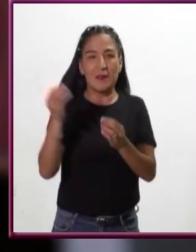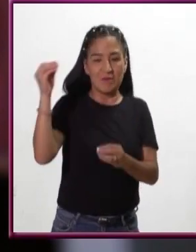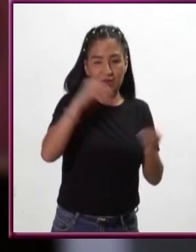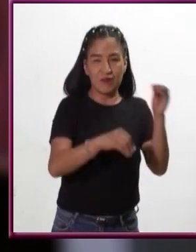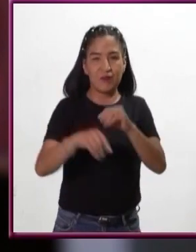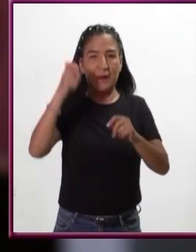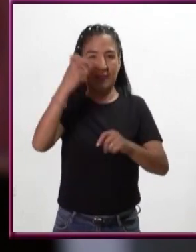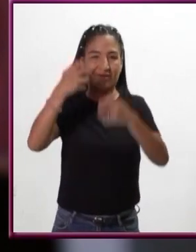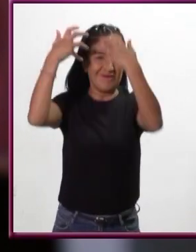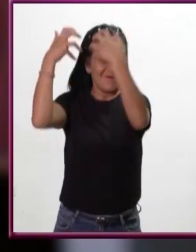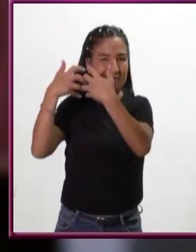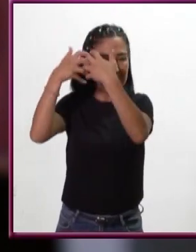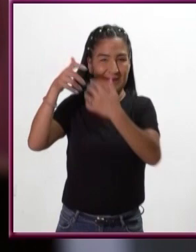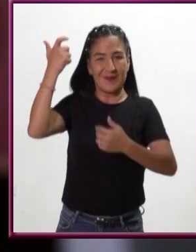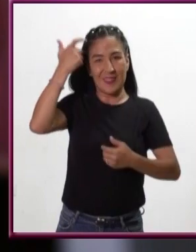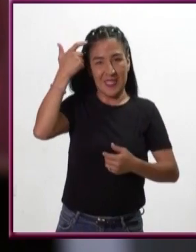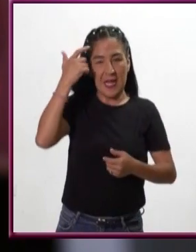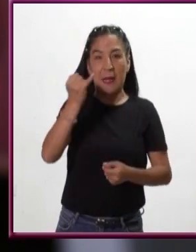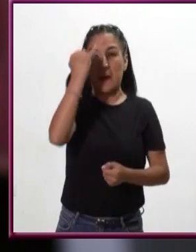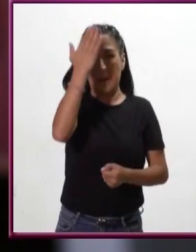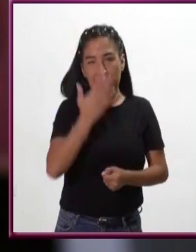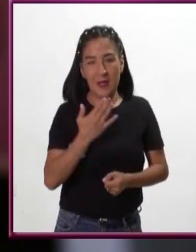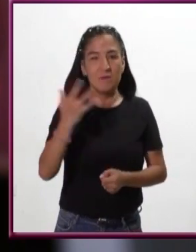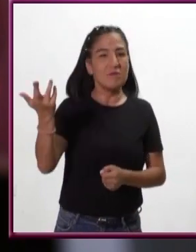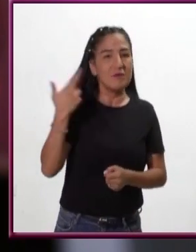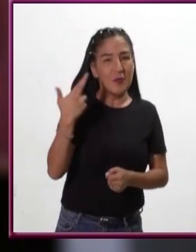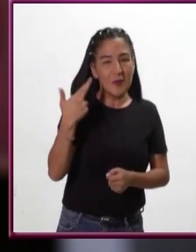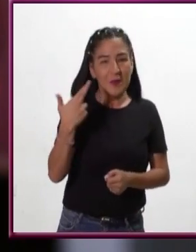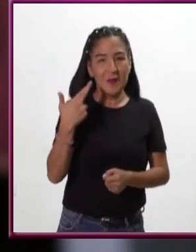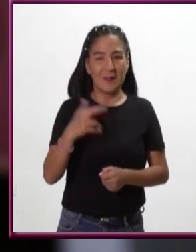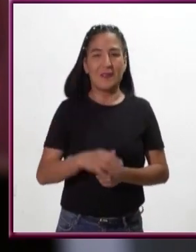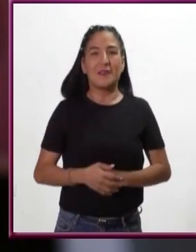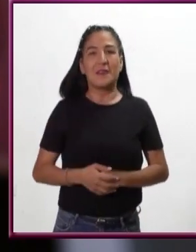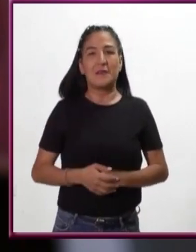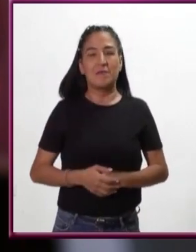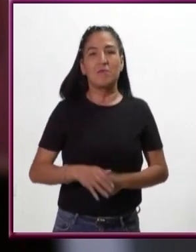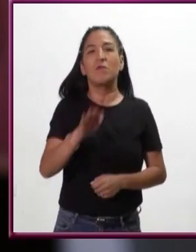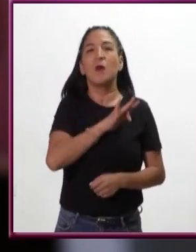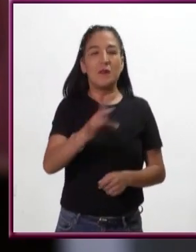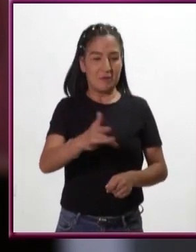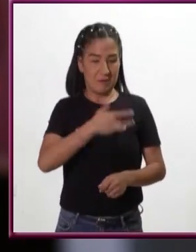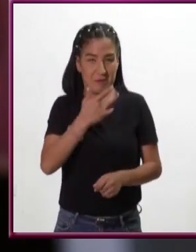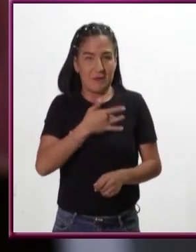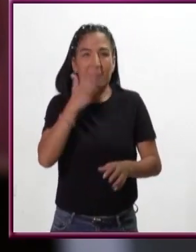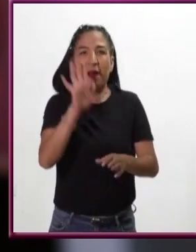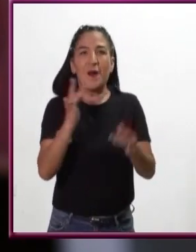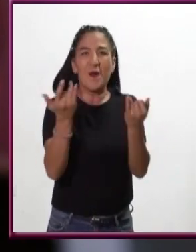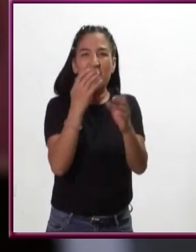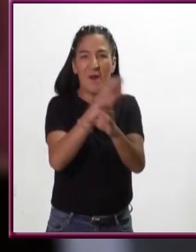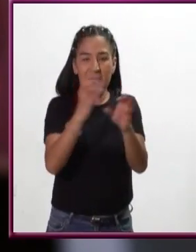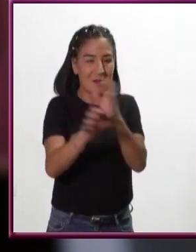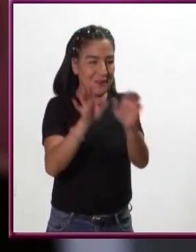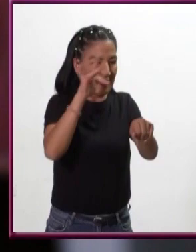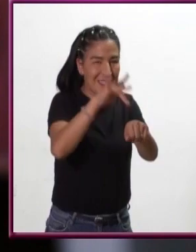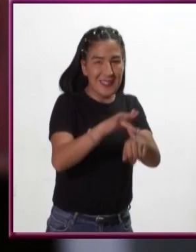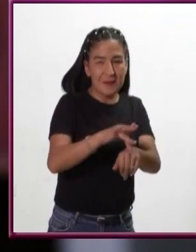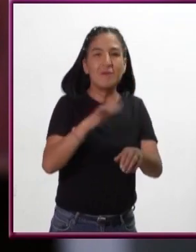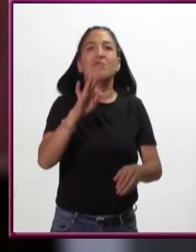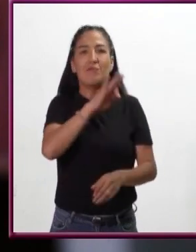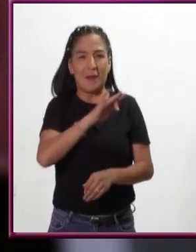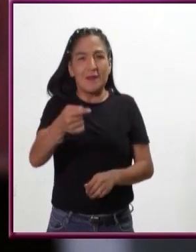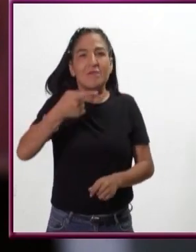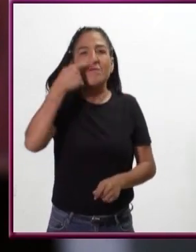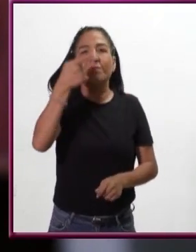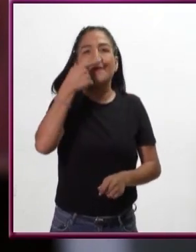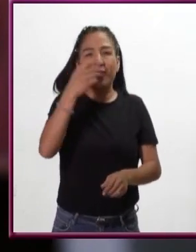componentes sensoriales, es decir, imágenes, sonidos, podemos sentir cosas, podemos oler